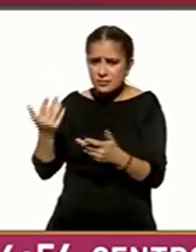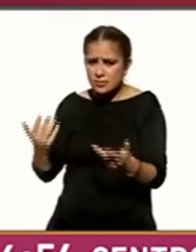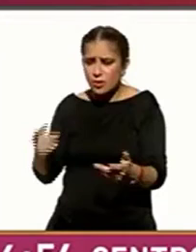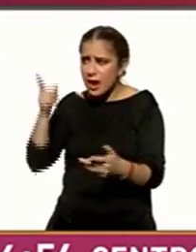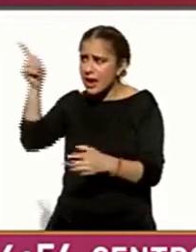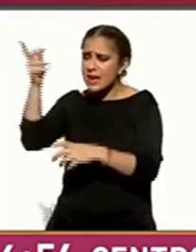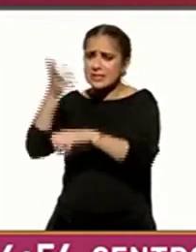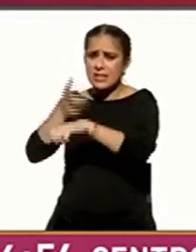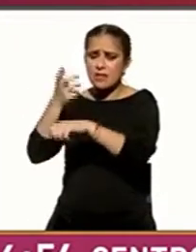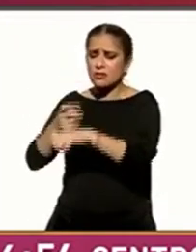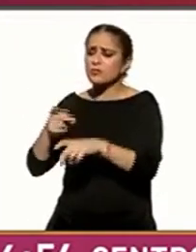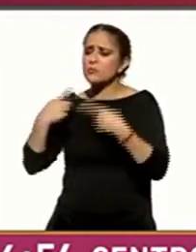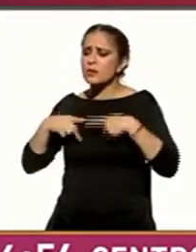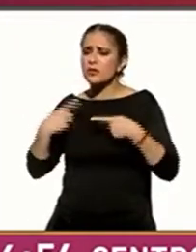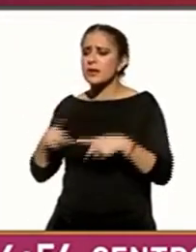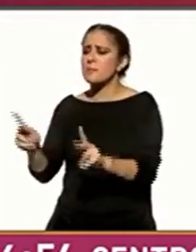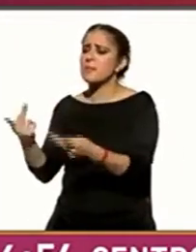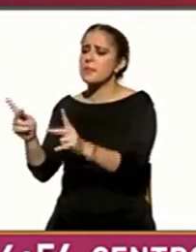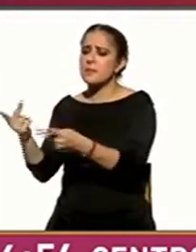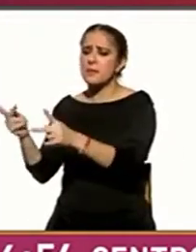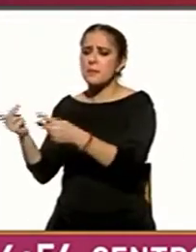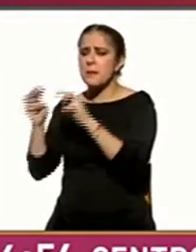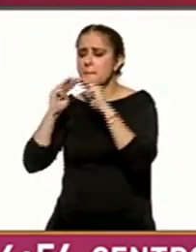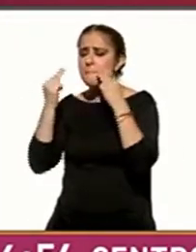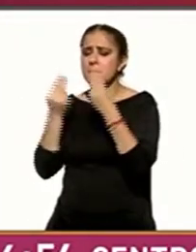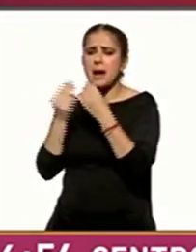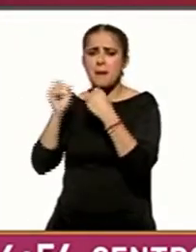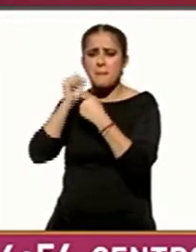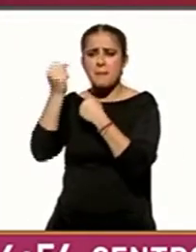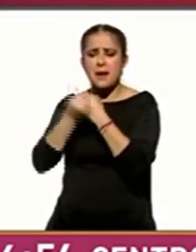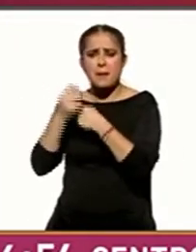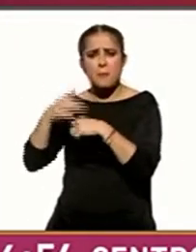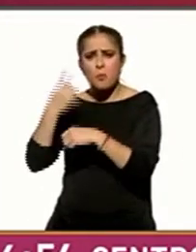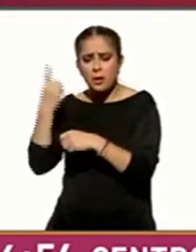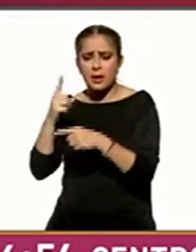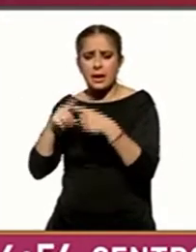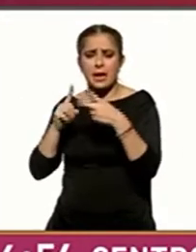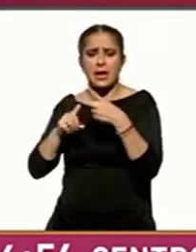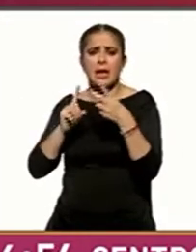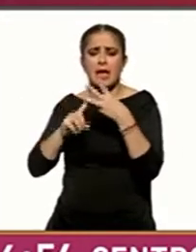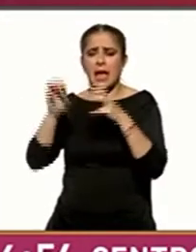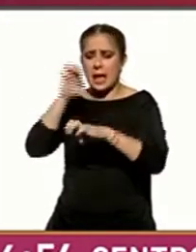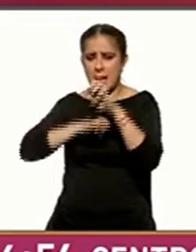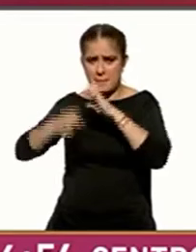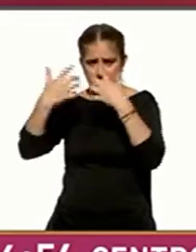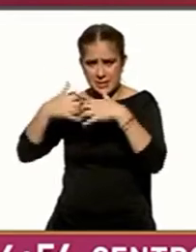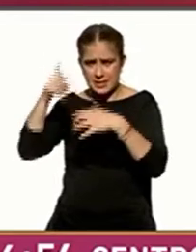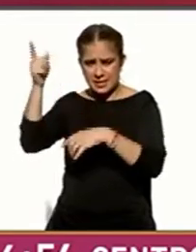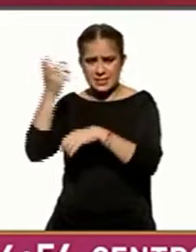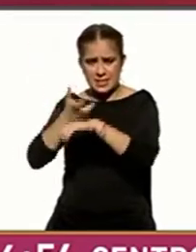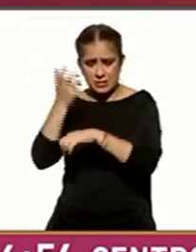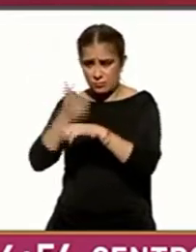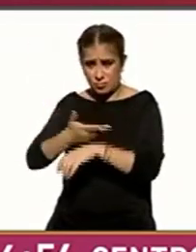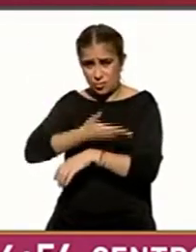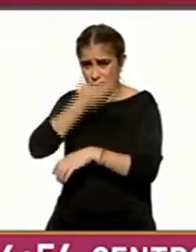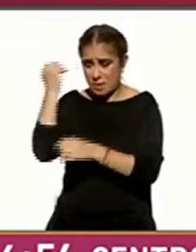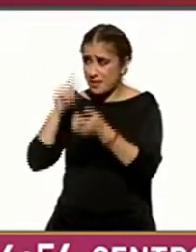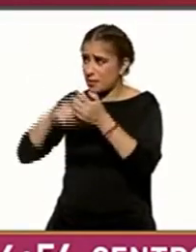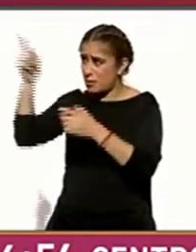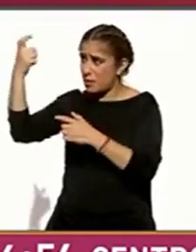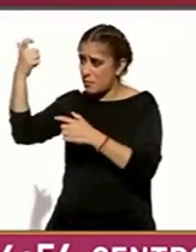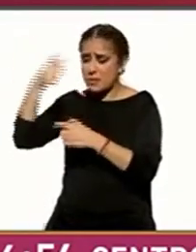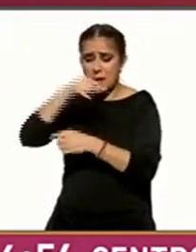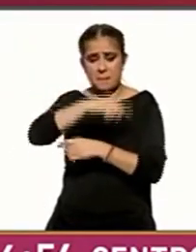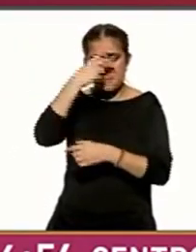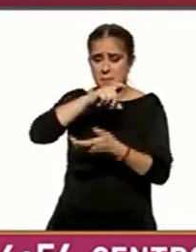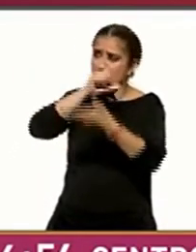venden intencionalmente las armas al crimen organizado, o si las empresas que fabrican armas en Estados Unidos no saben que sus armas son